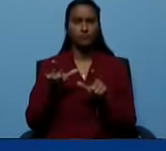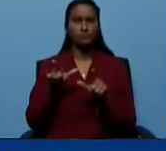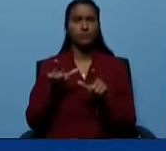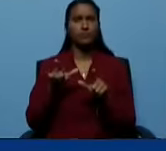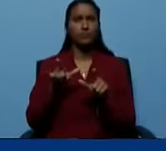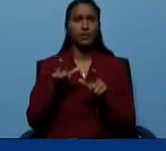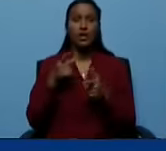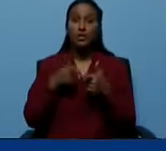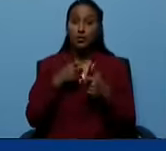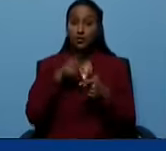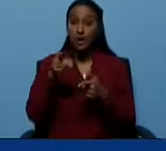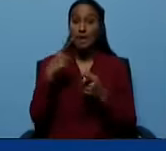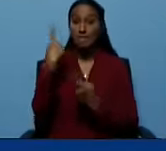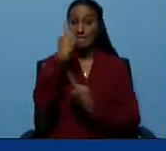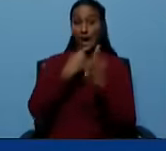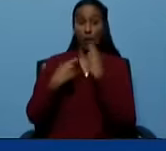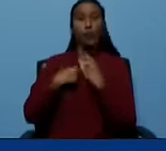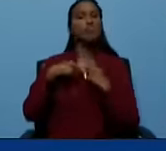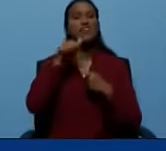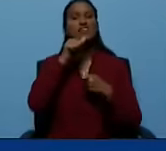Sobre la pregunta que hace Telesur,